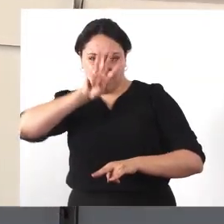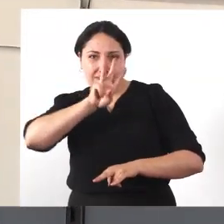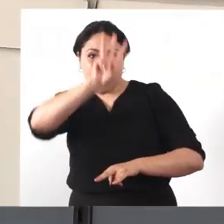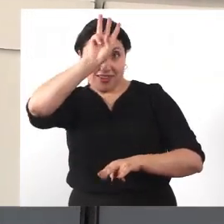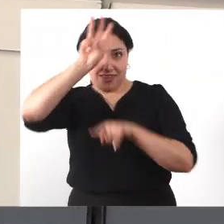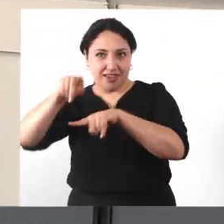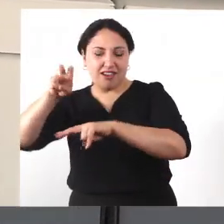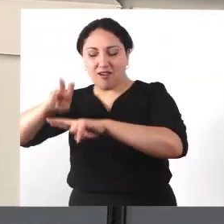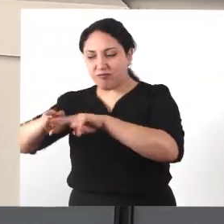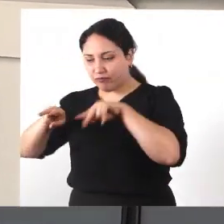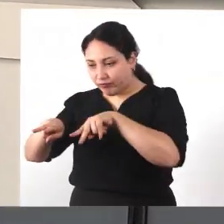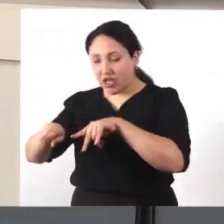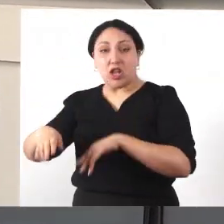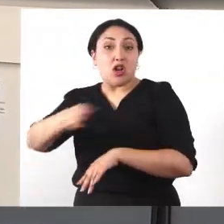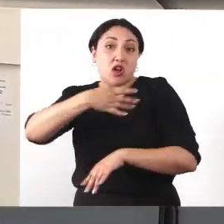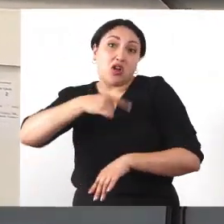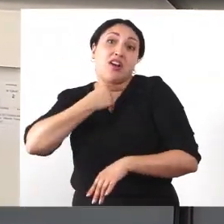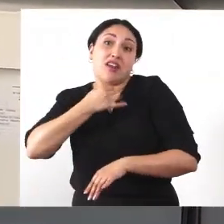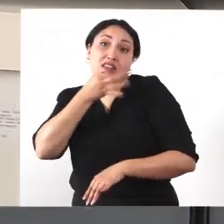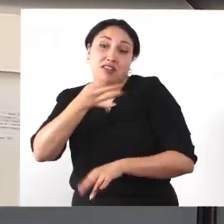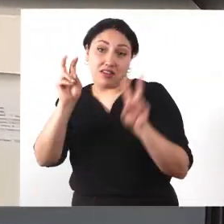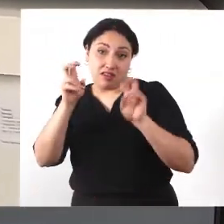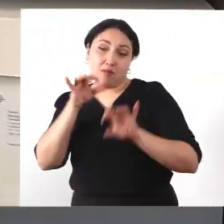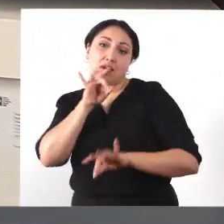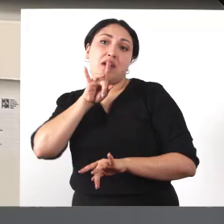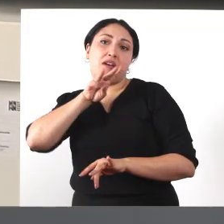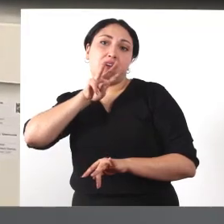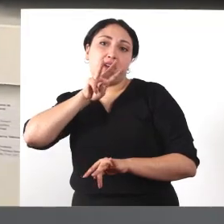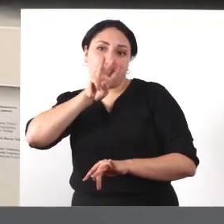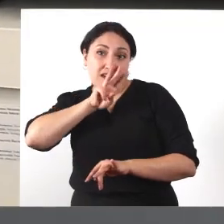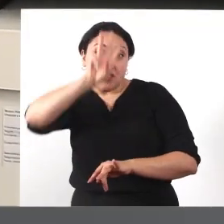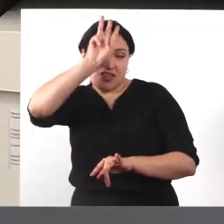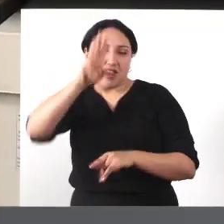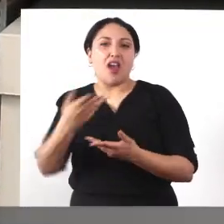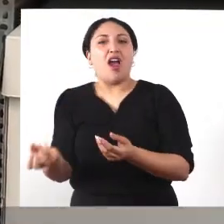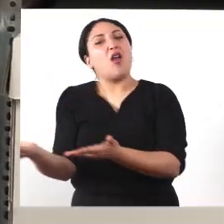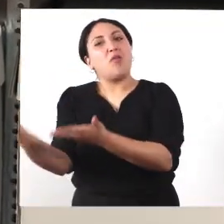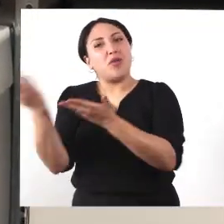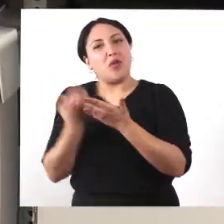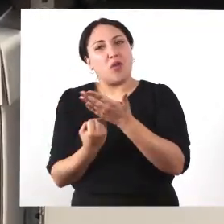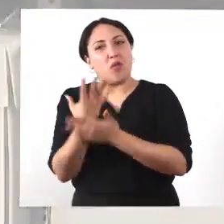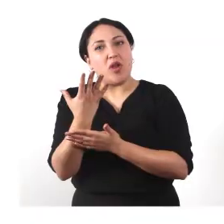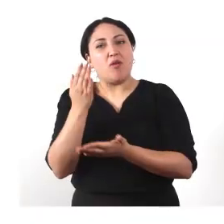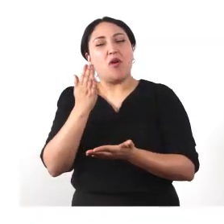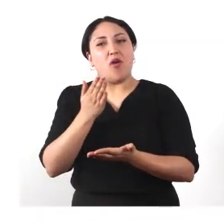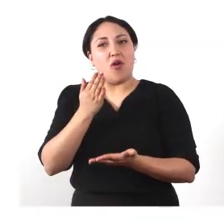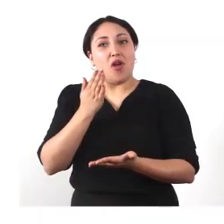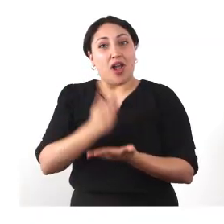les quería comentar sobre los incas y los invito a un nuevo capítulo de Tras la Lupa del Museo.